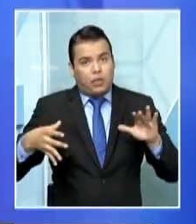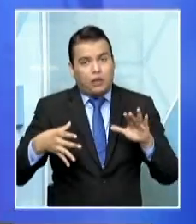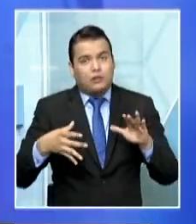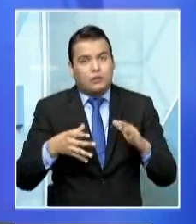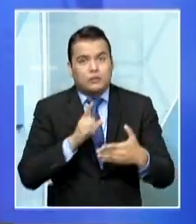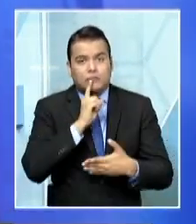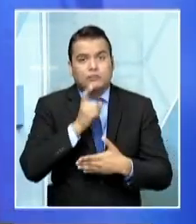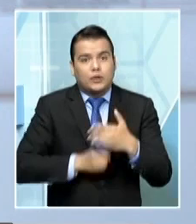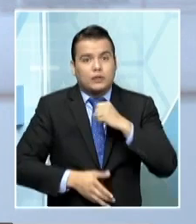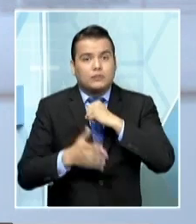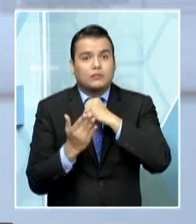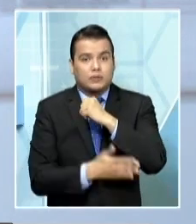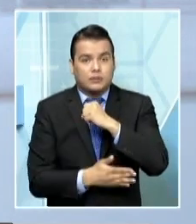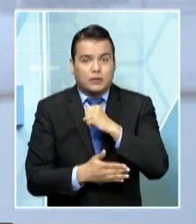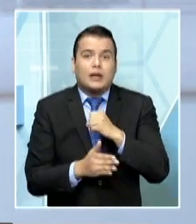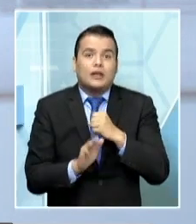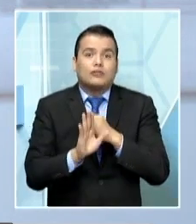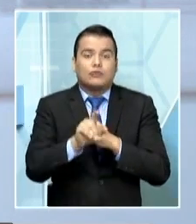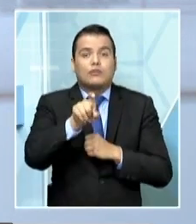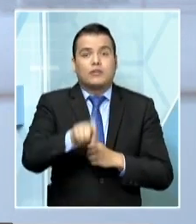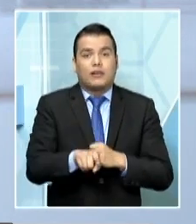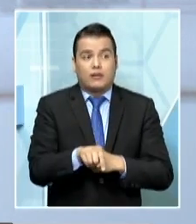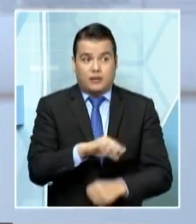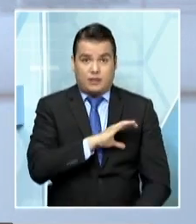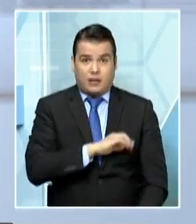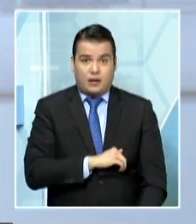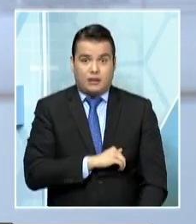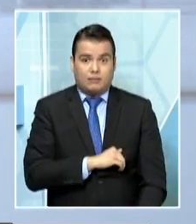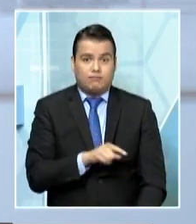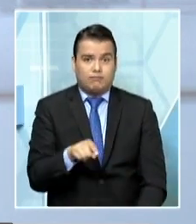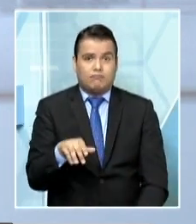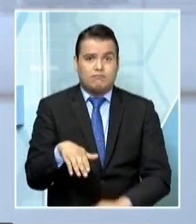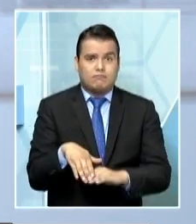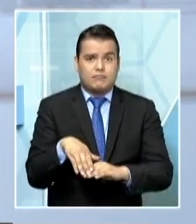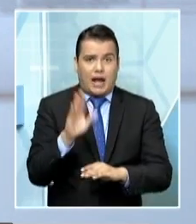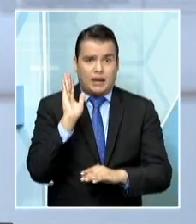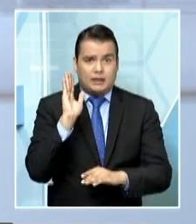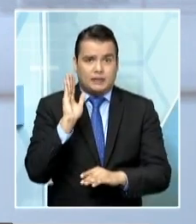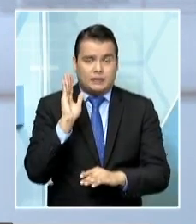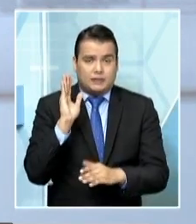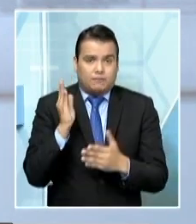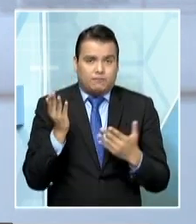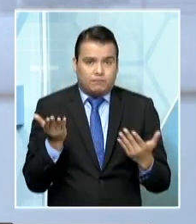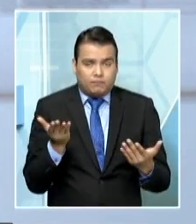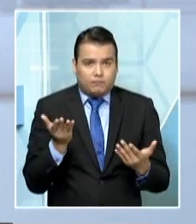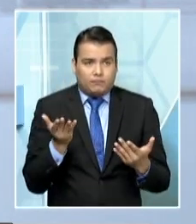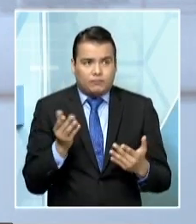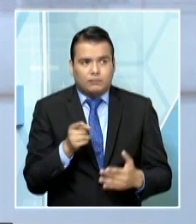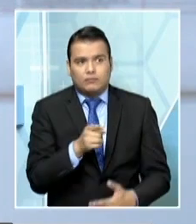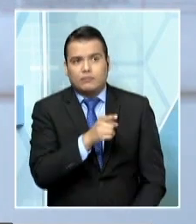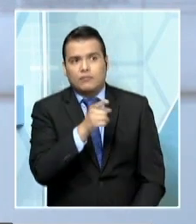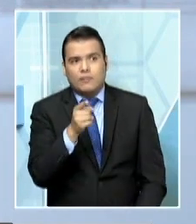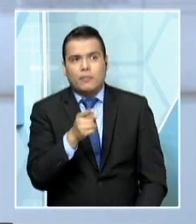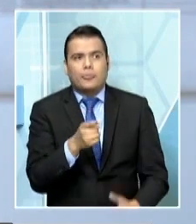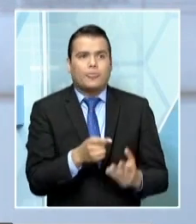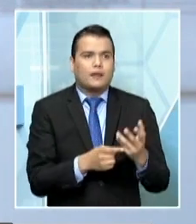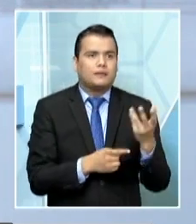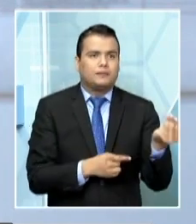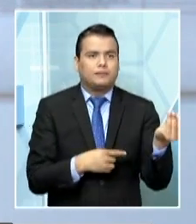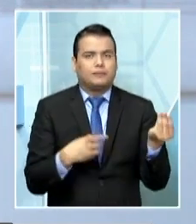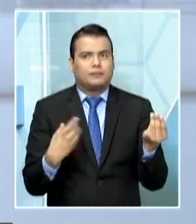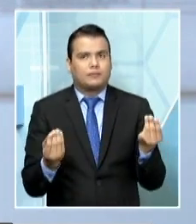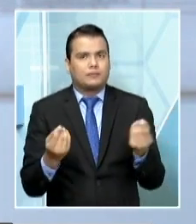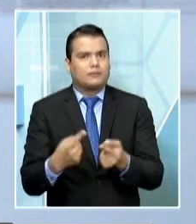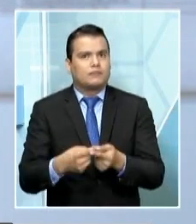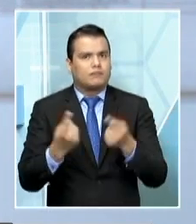hechos están desbordados. A veces la policía entra con unos procedimientos que no logran abordar esa diferencia, esa interculturalidad. Ese tipo